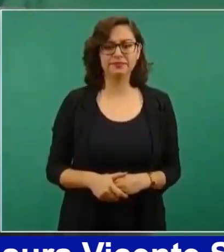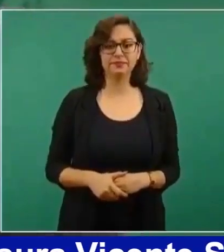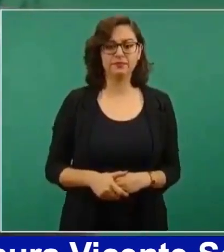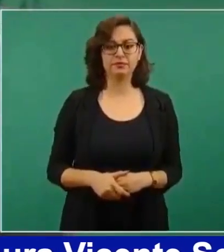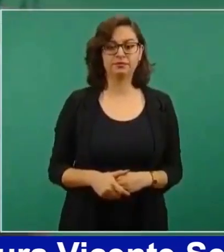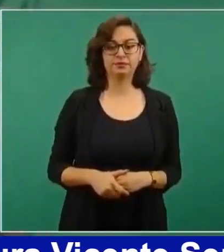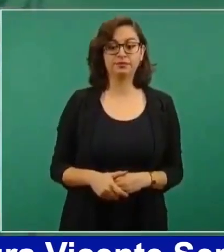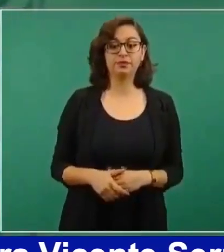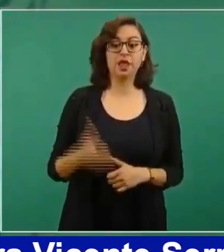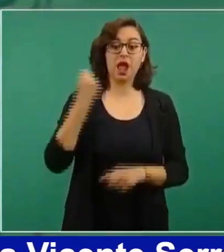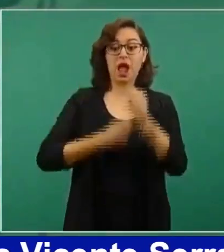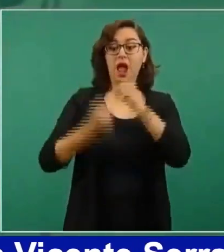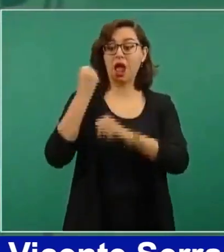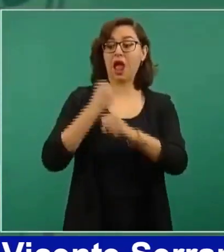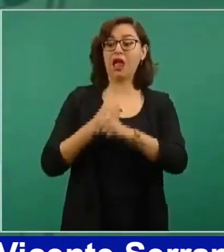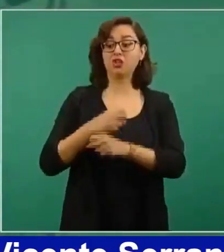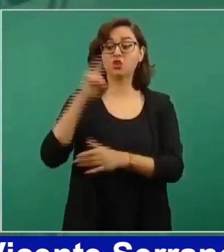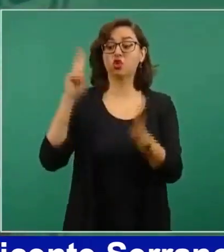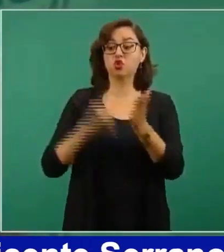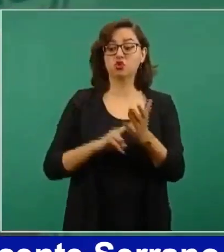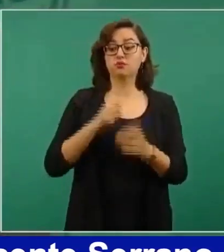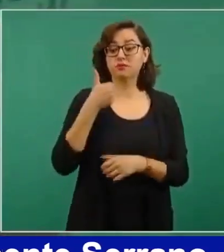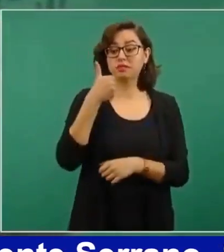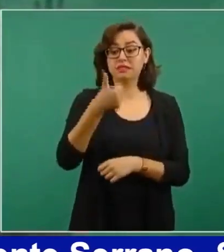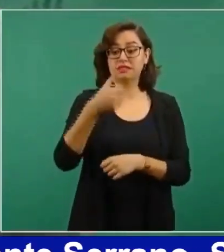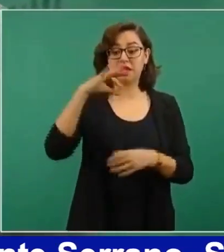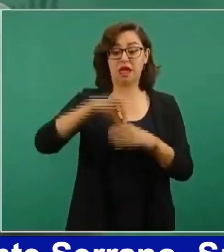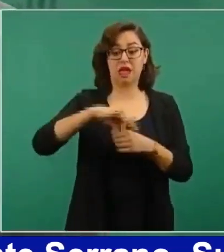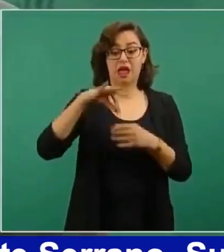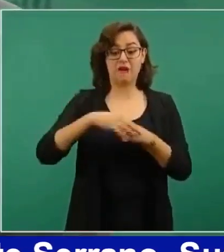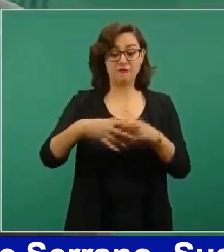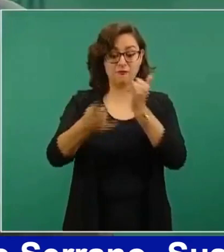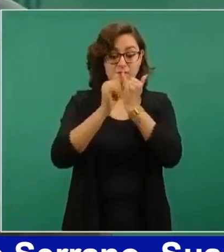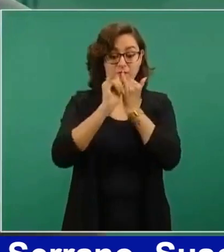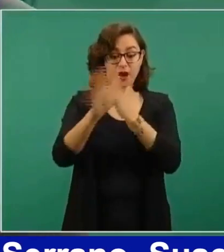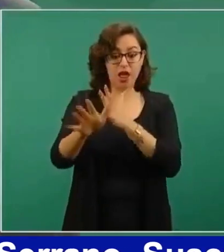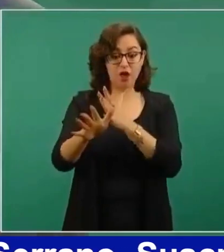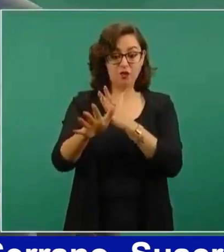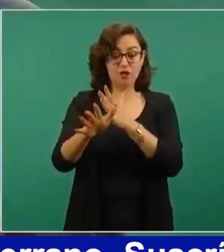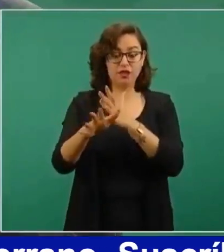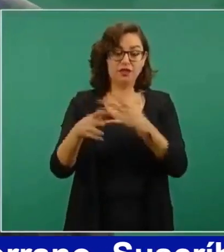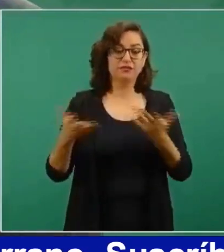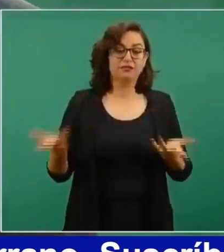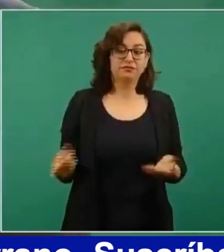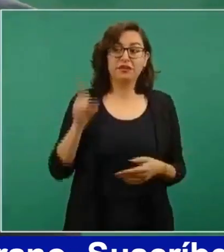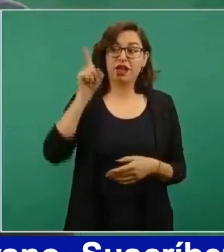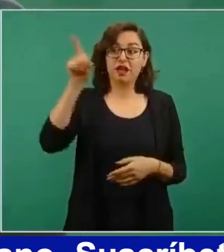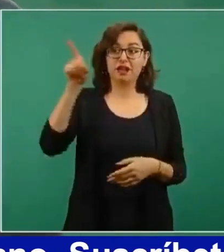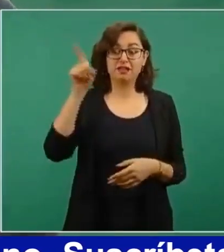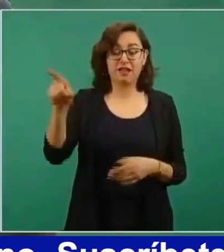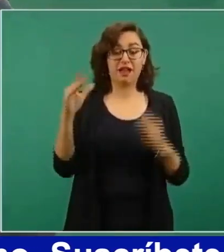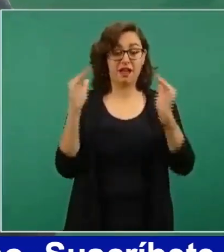hicieron el fraude del 2006, de Los Pinos llamaban